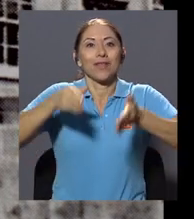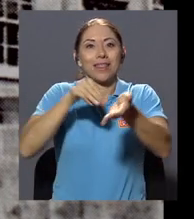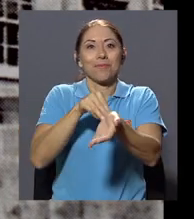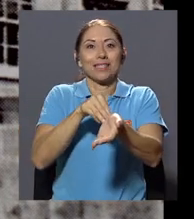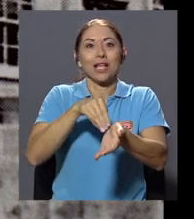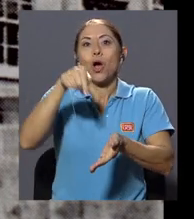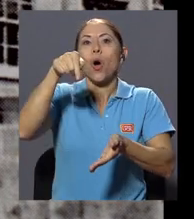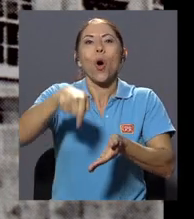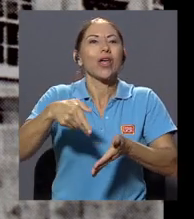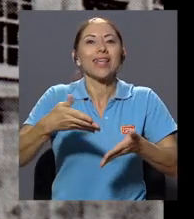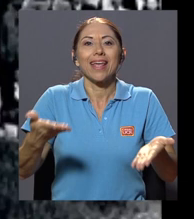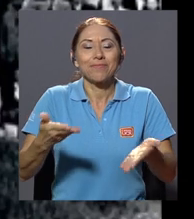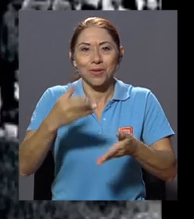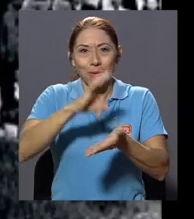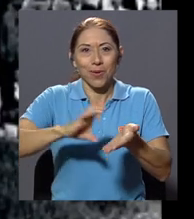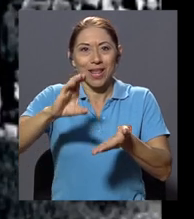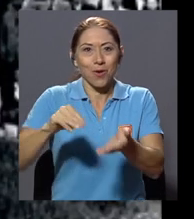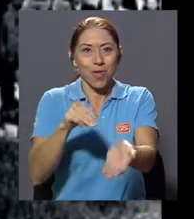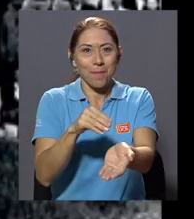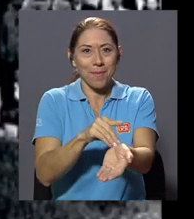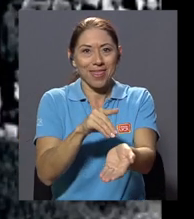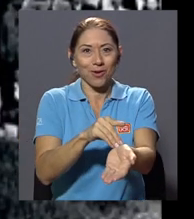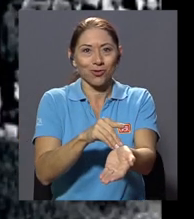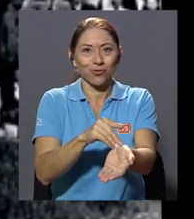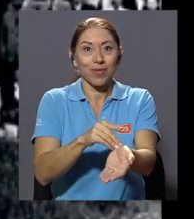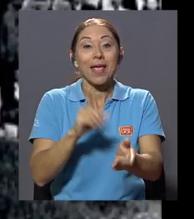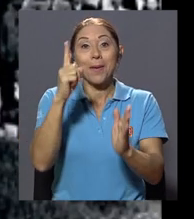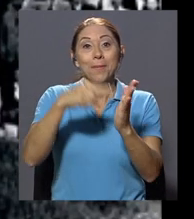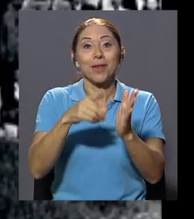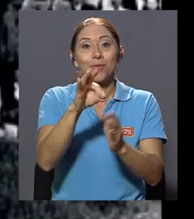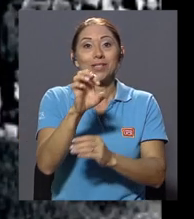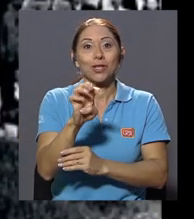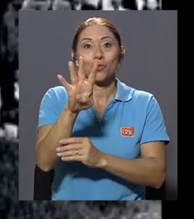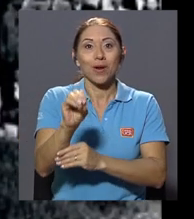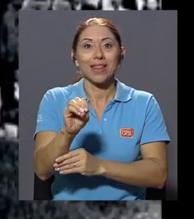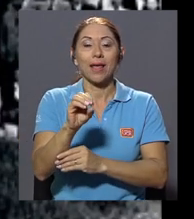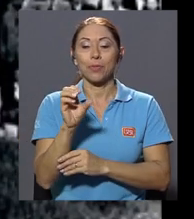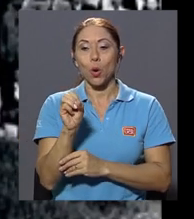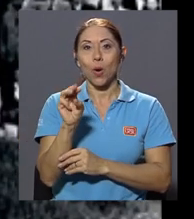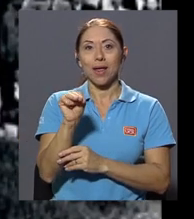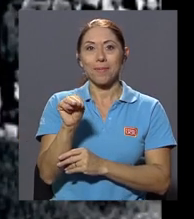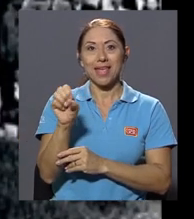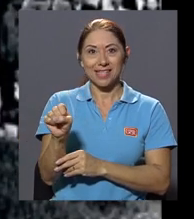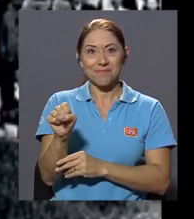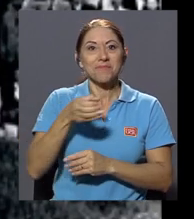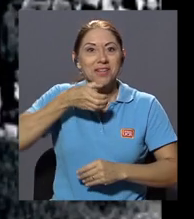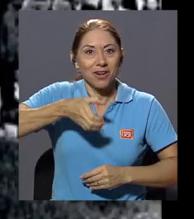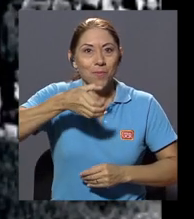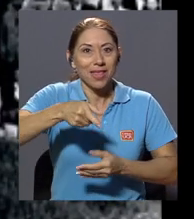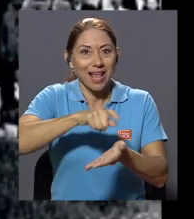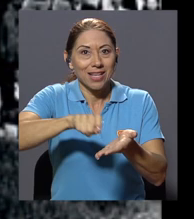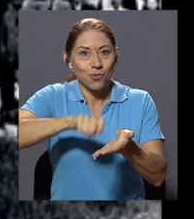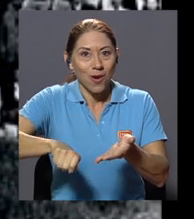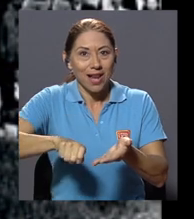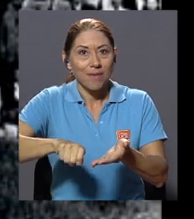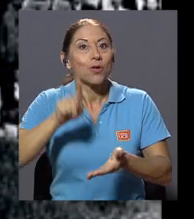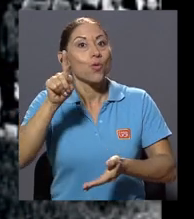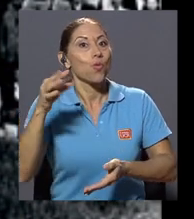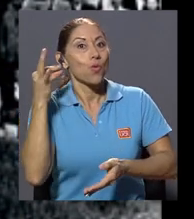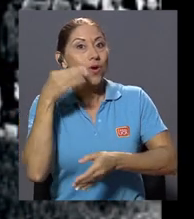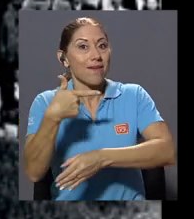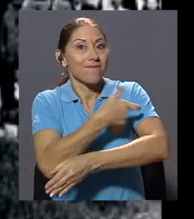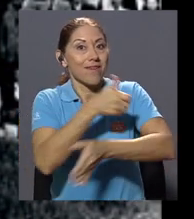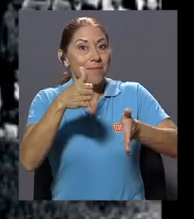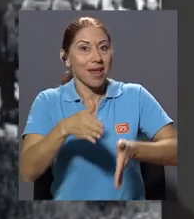el Colegio de Médicos. Es hasta la década de los 40 que la Organización Mundial de la Salud recomienda a la escuela que sea una enfermera quien la